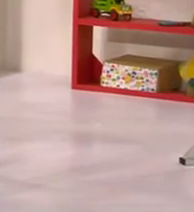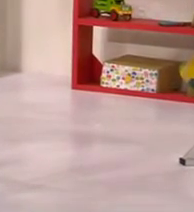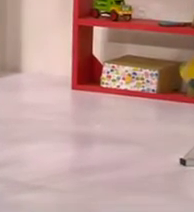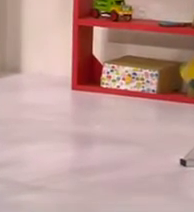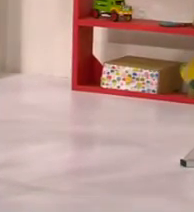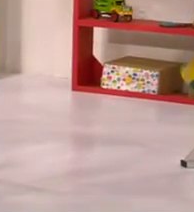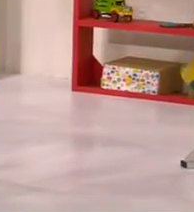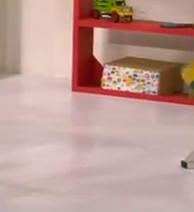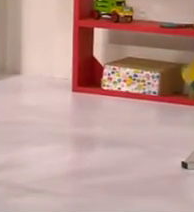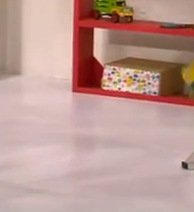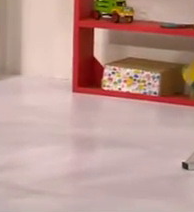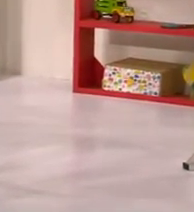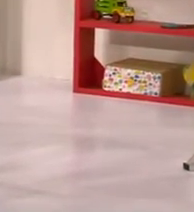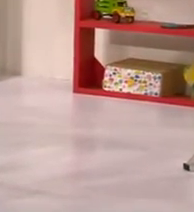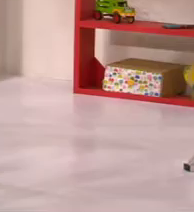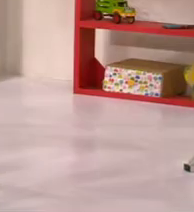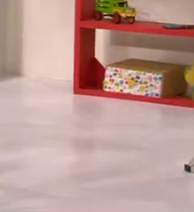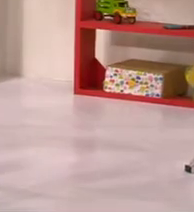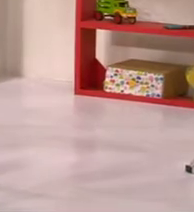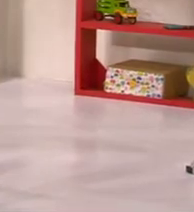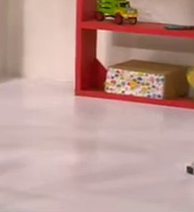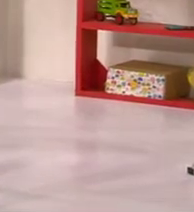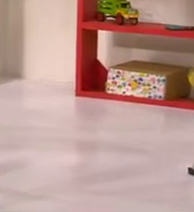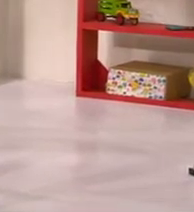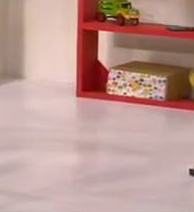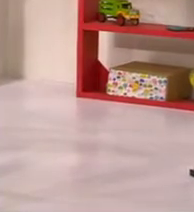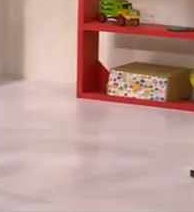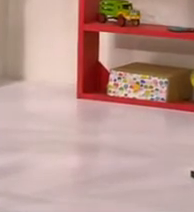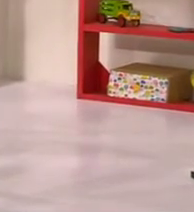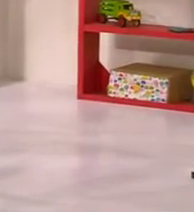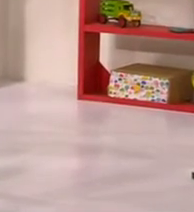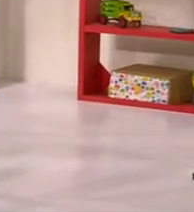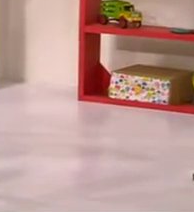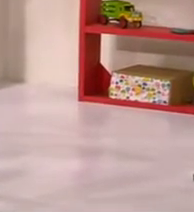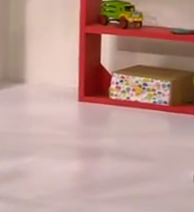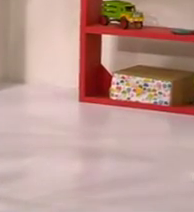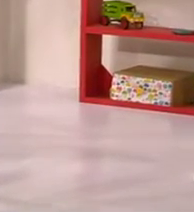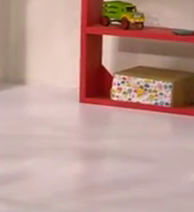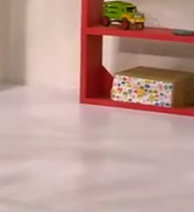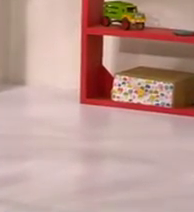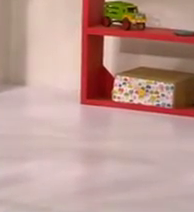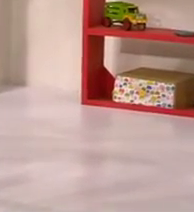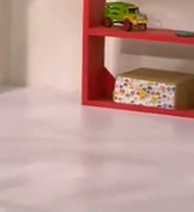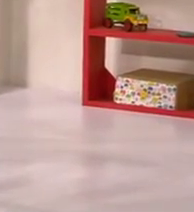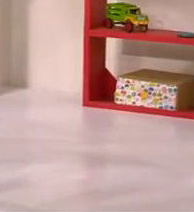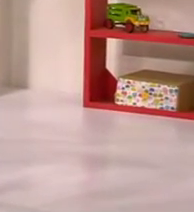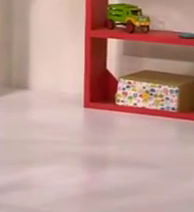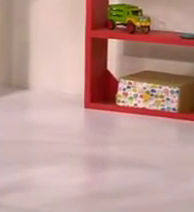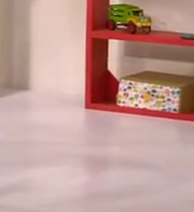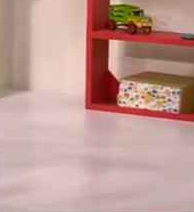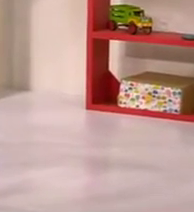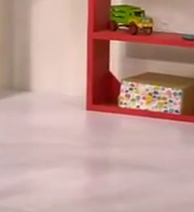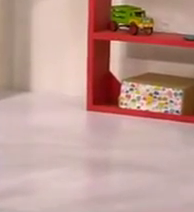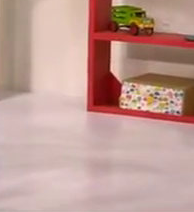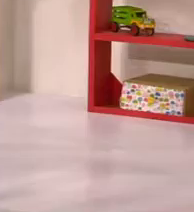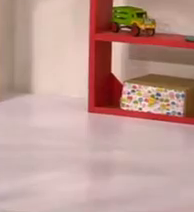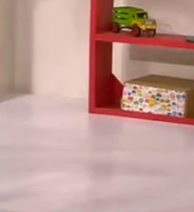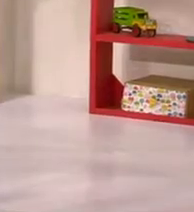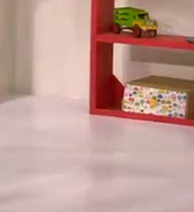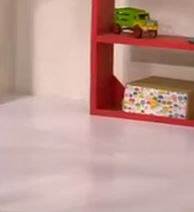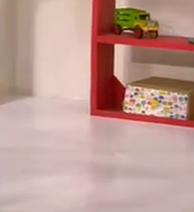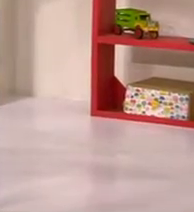mubu kuchak lojón, an mubu kuk en lo kulakul, an mubu kun lojón cha mixukan lojón,